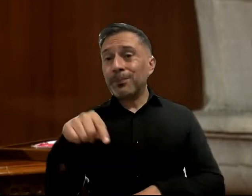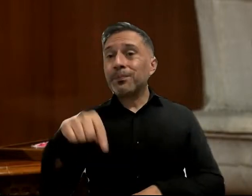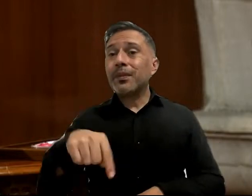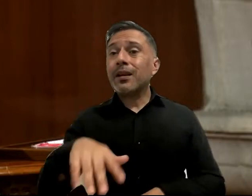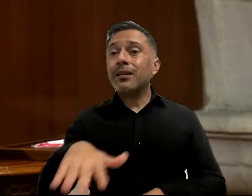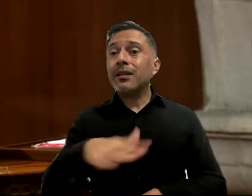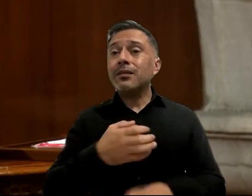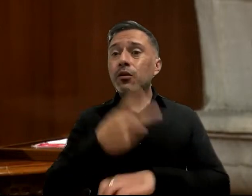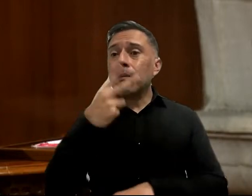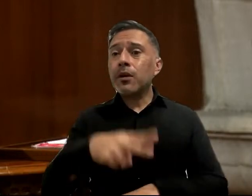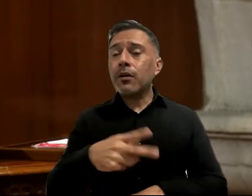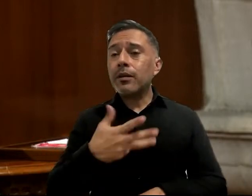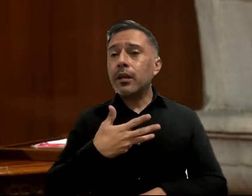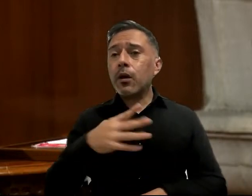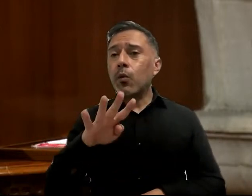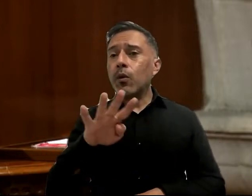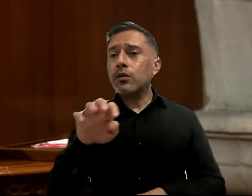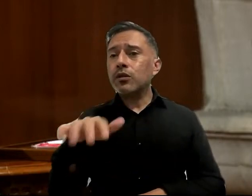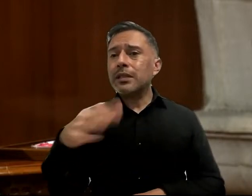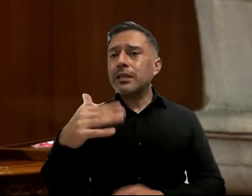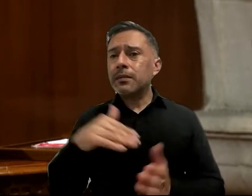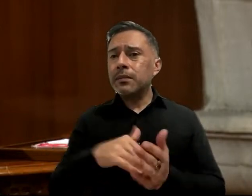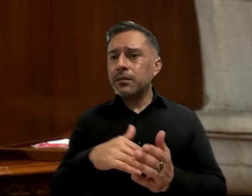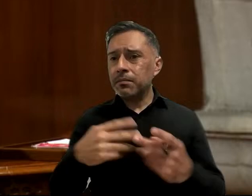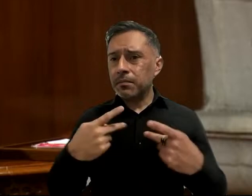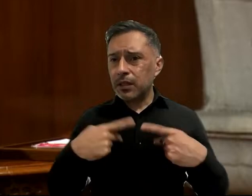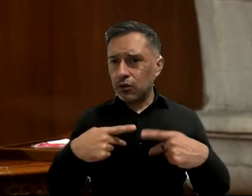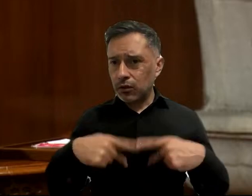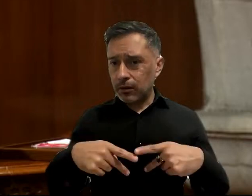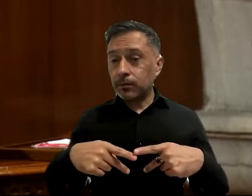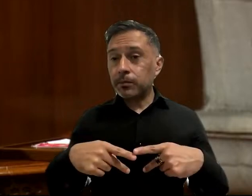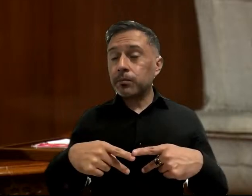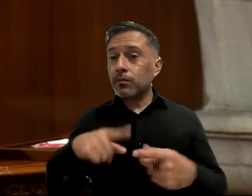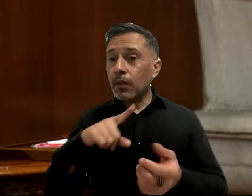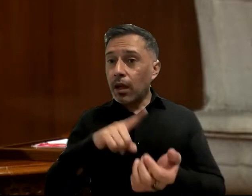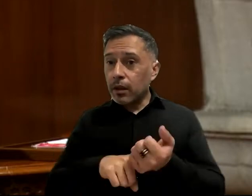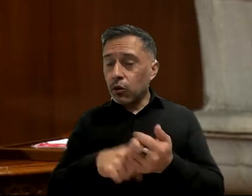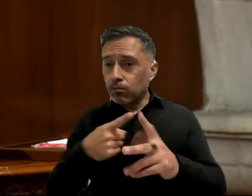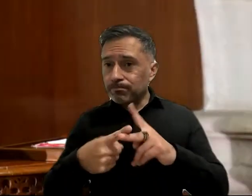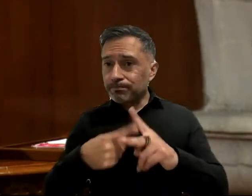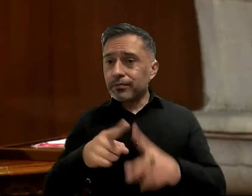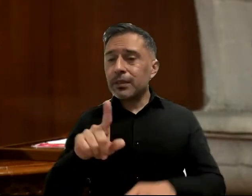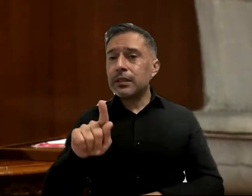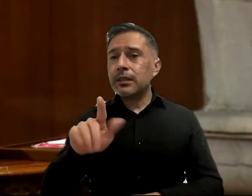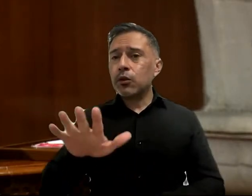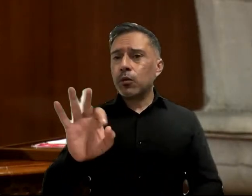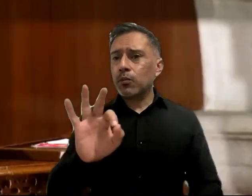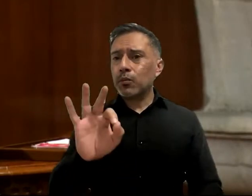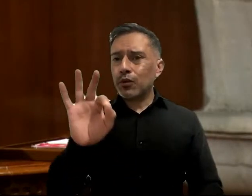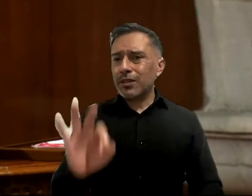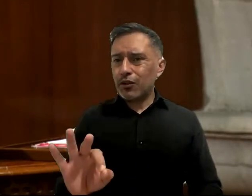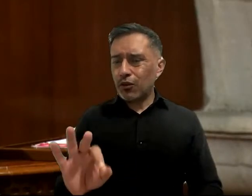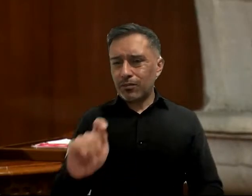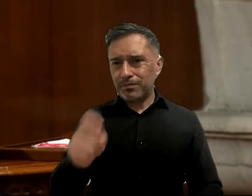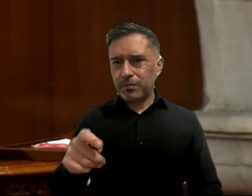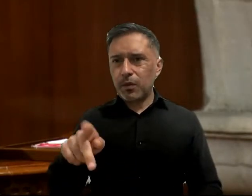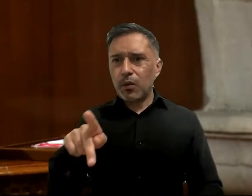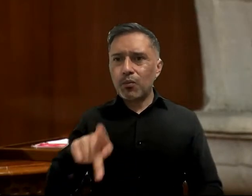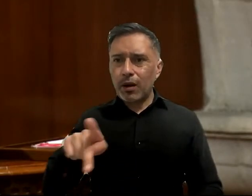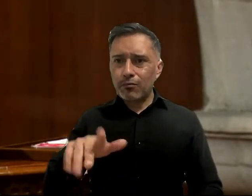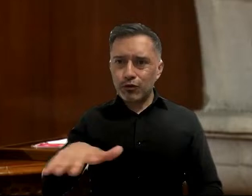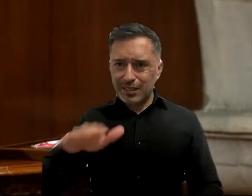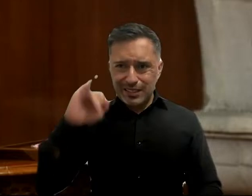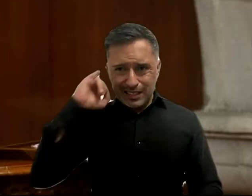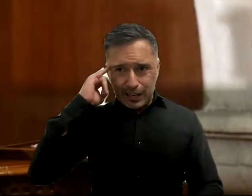de 415,000 personas, de los cuales aproximadamente el 75% corresponde a pueblos indígenas